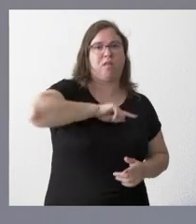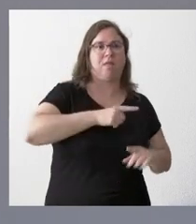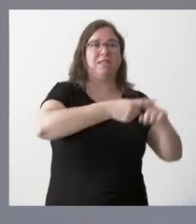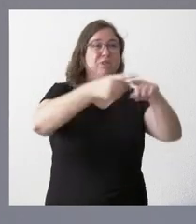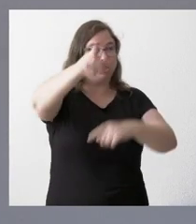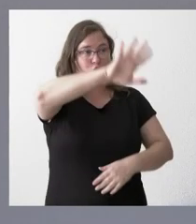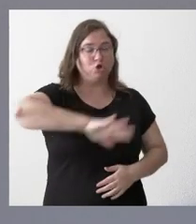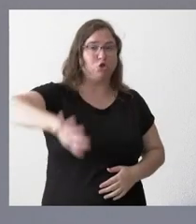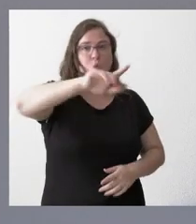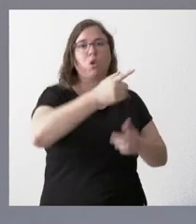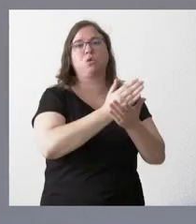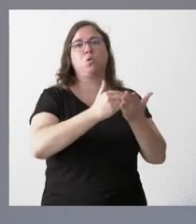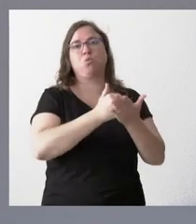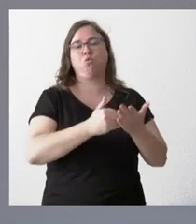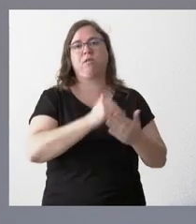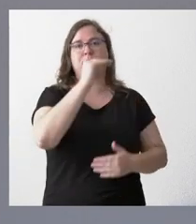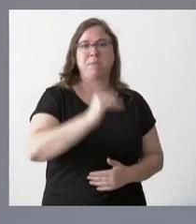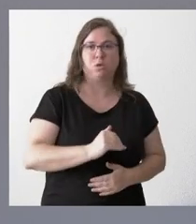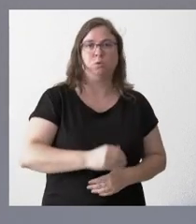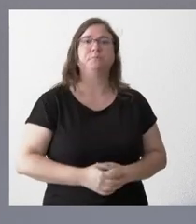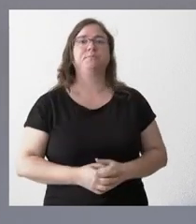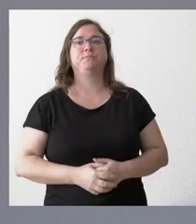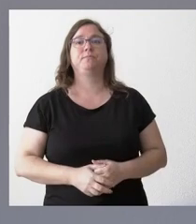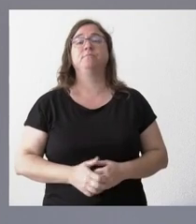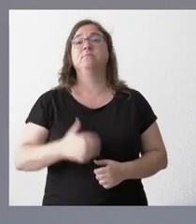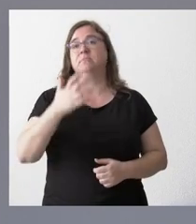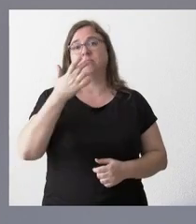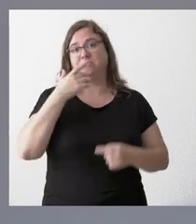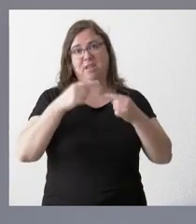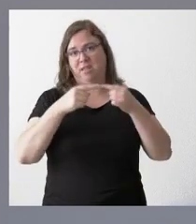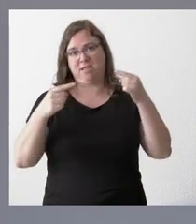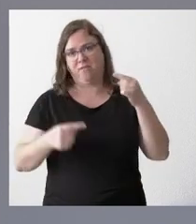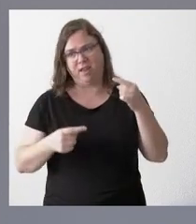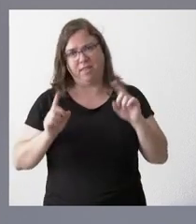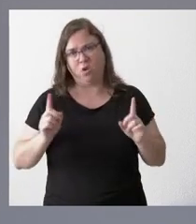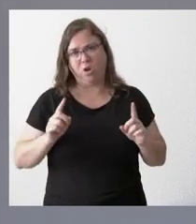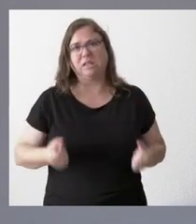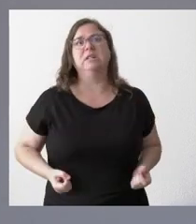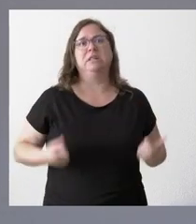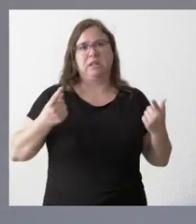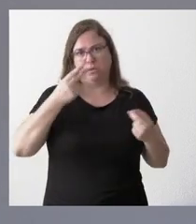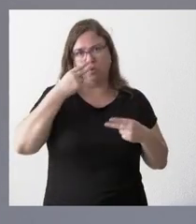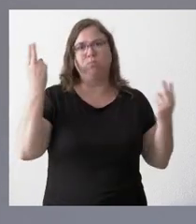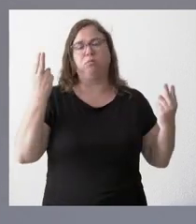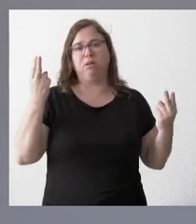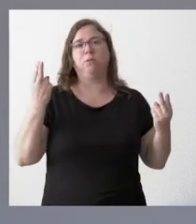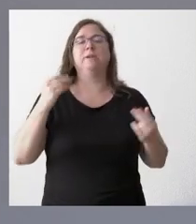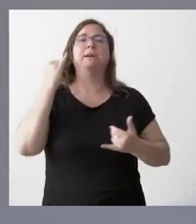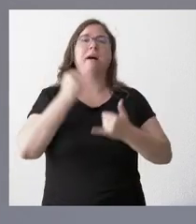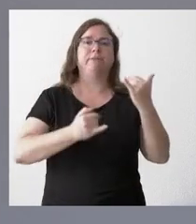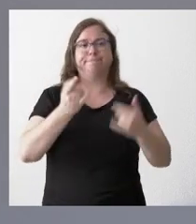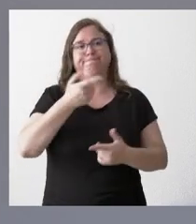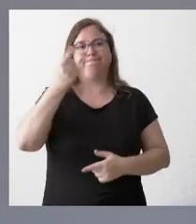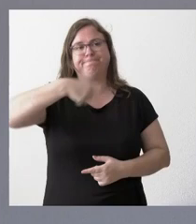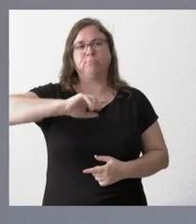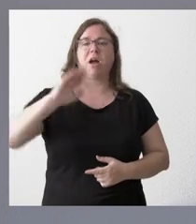todas las comunidades autónomas. Cuando no es esa la diferencia que hay en términos de gasto público, y eso, lógicamente, pues afecta a